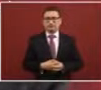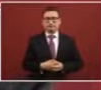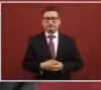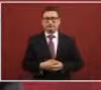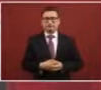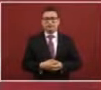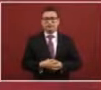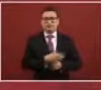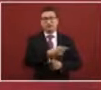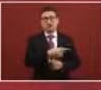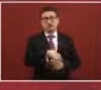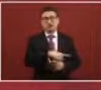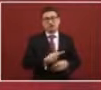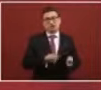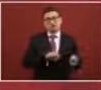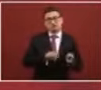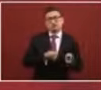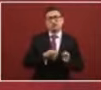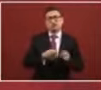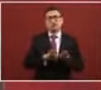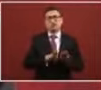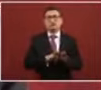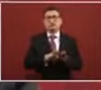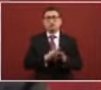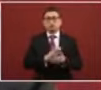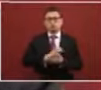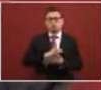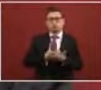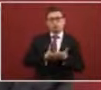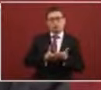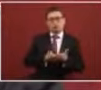lograban contratos leoninos,